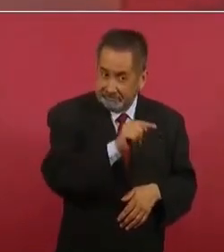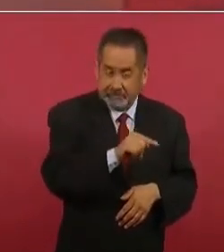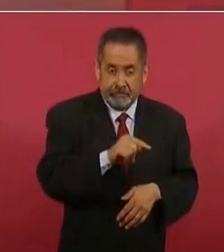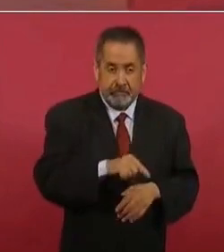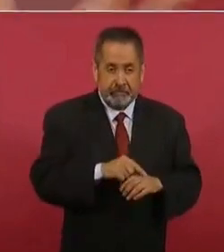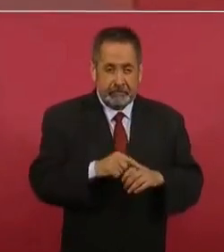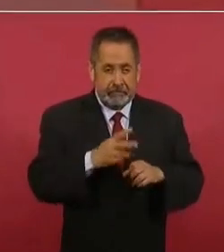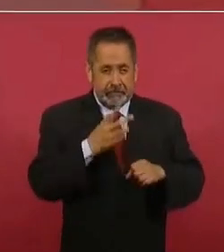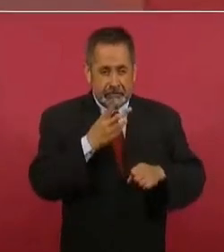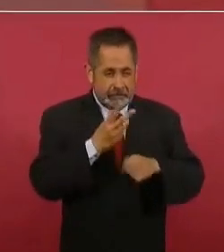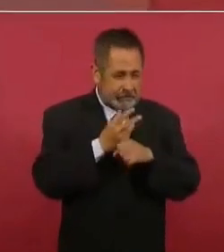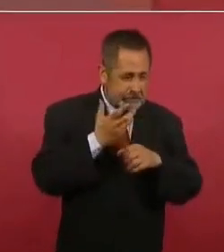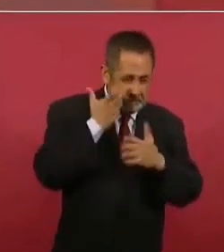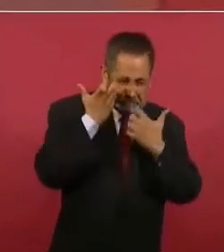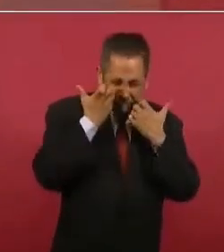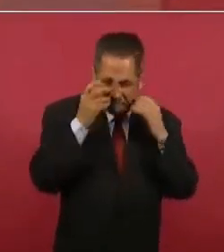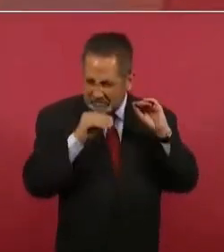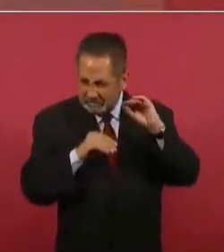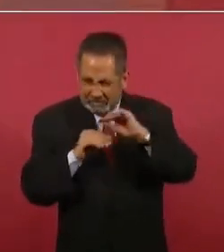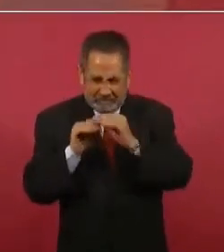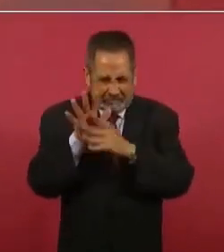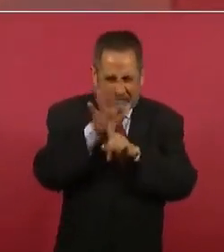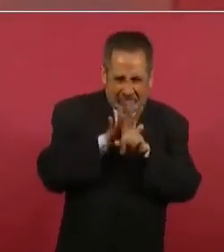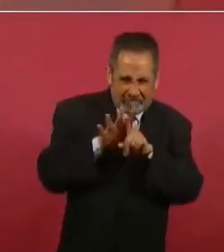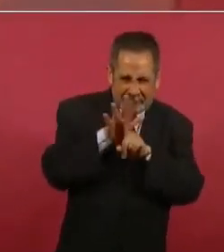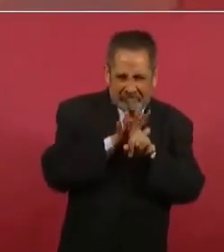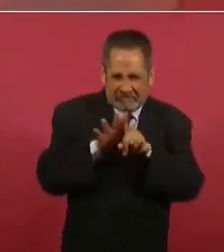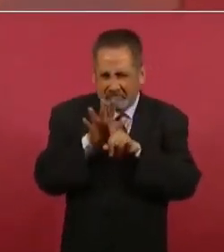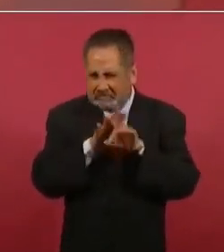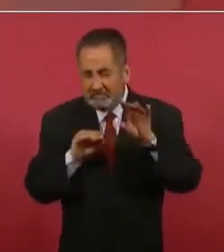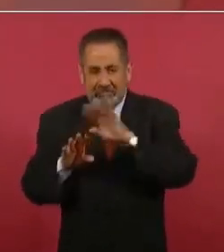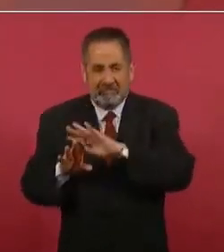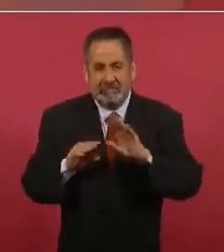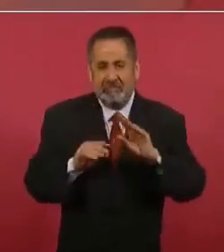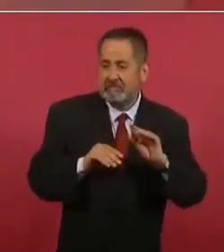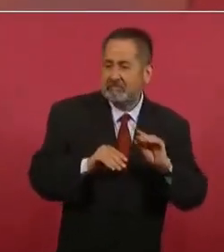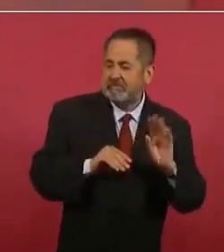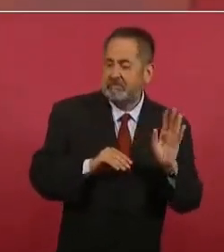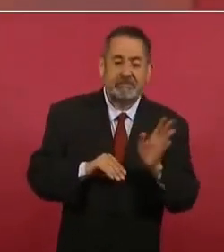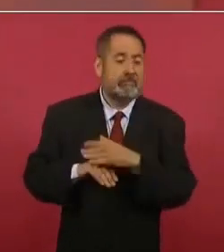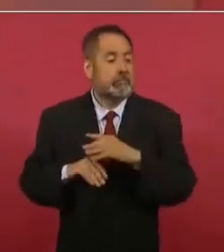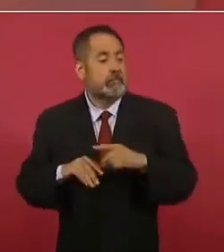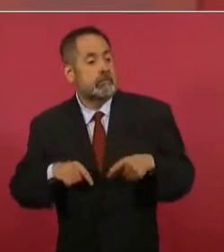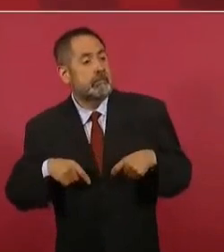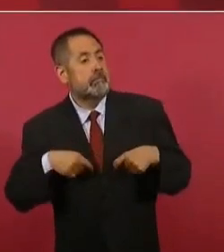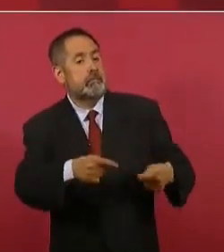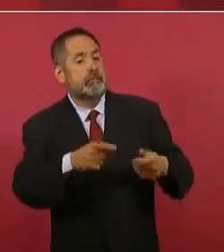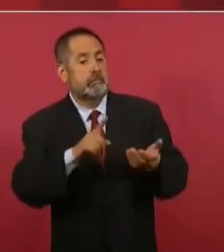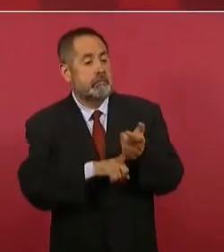hizo todo ese enjuague para darle visos